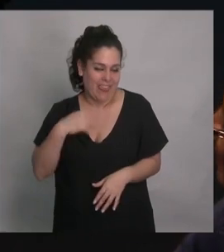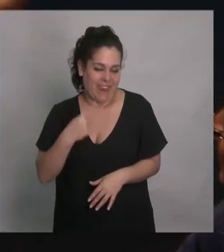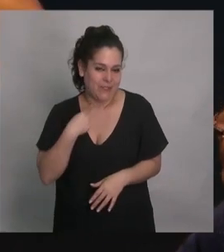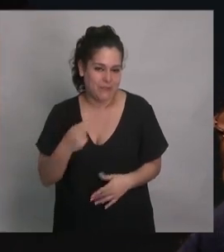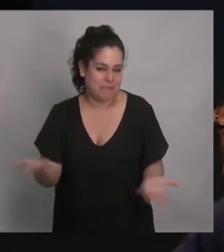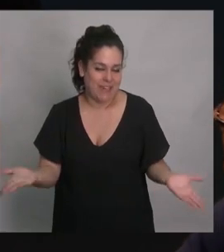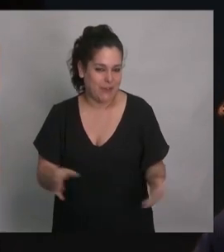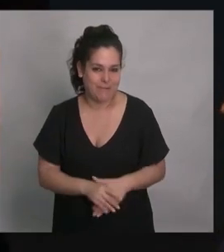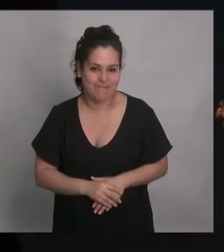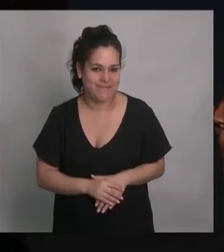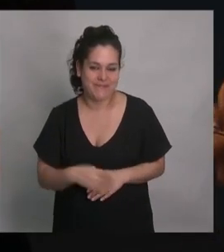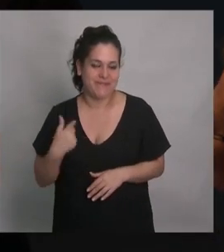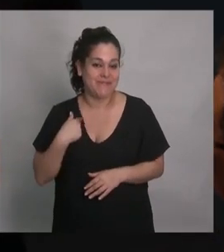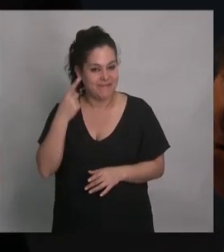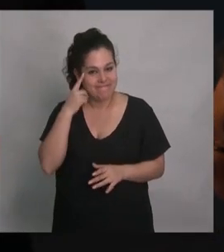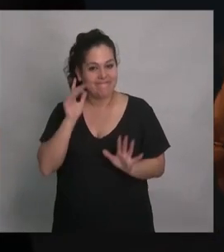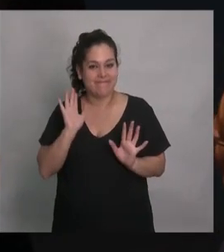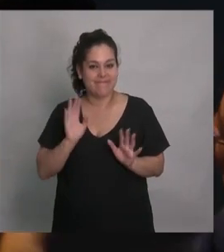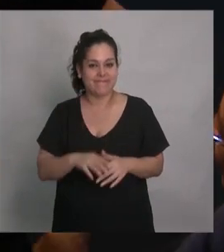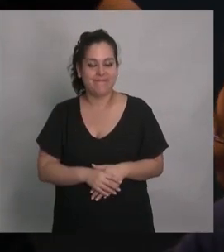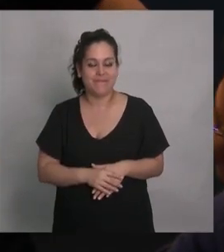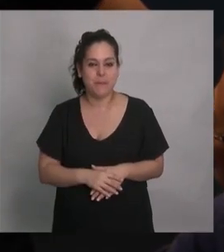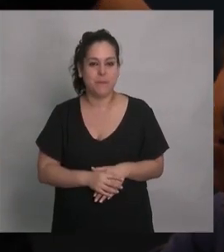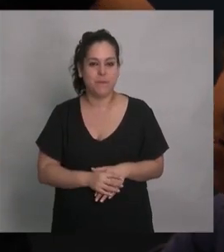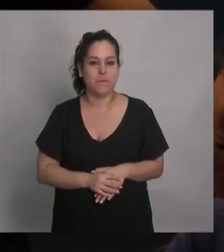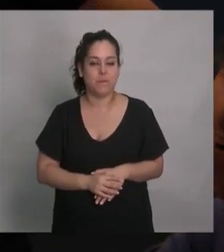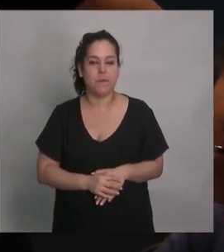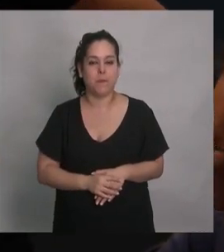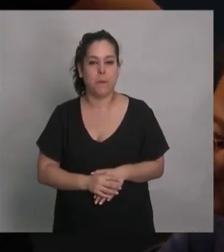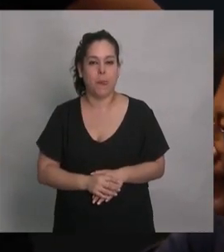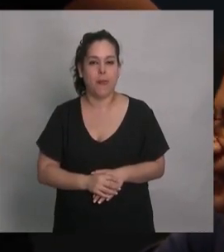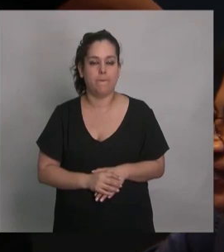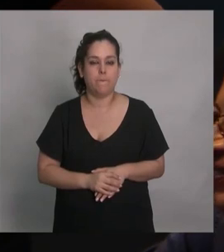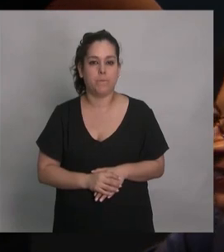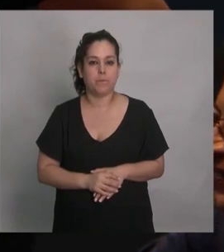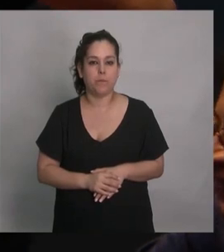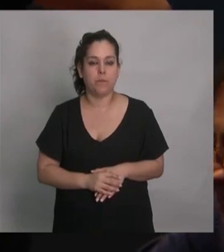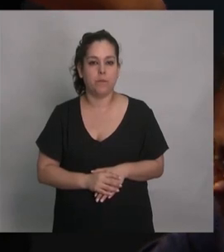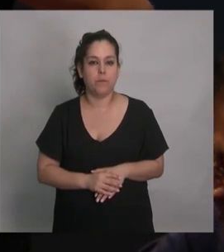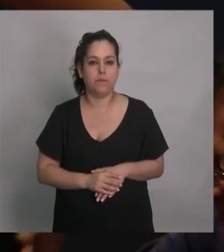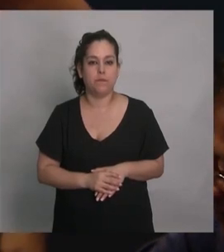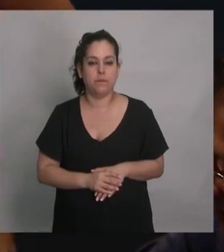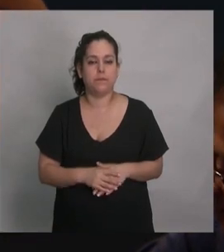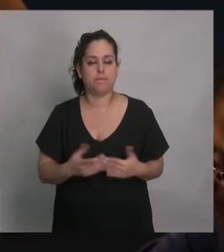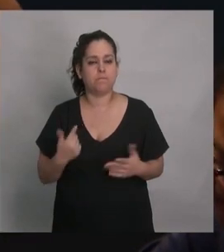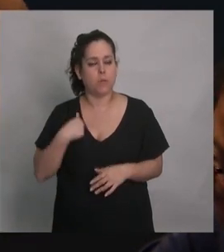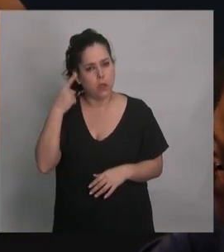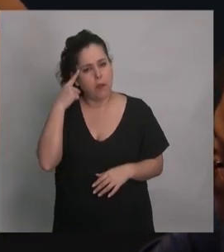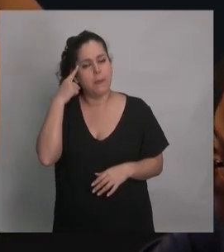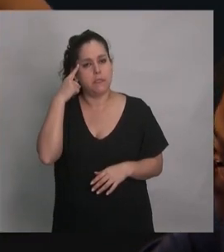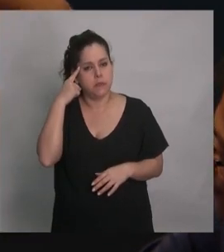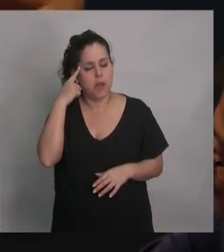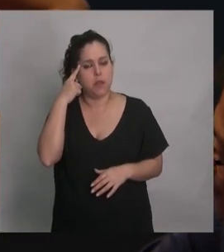yo estaba pensando, yo